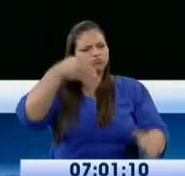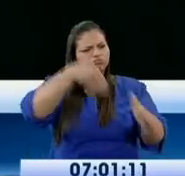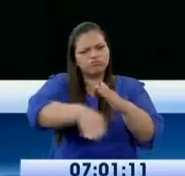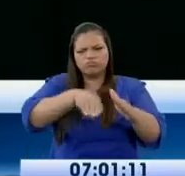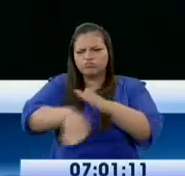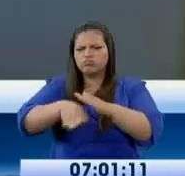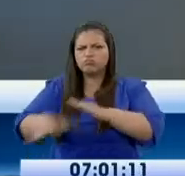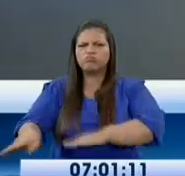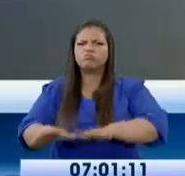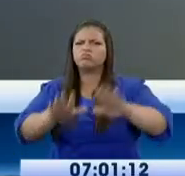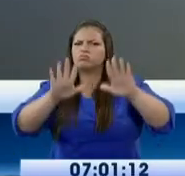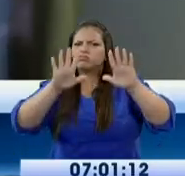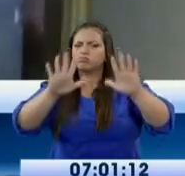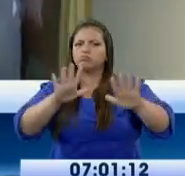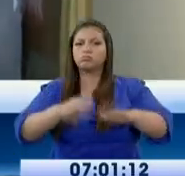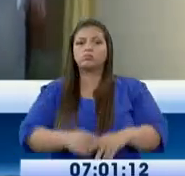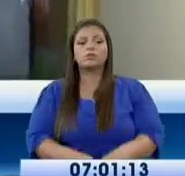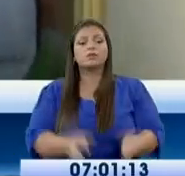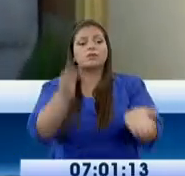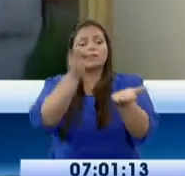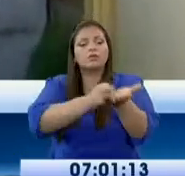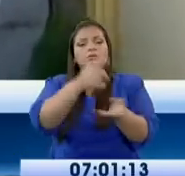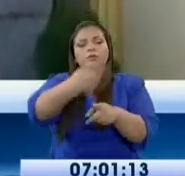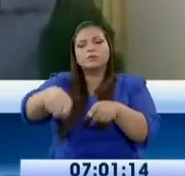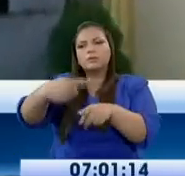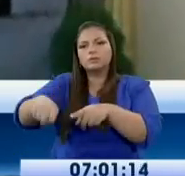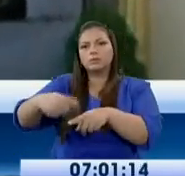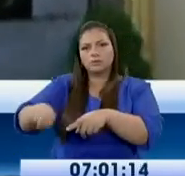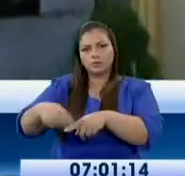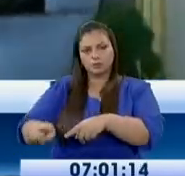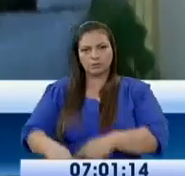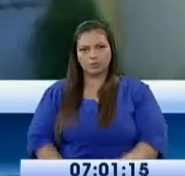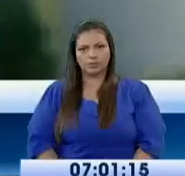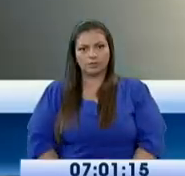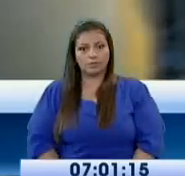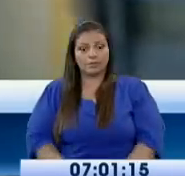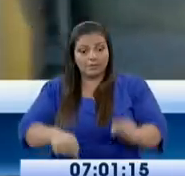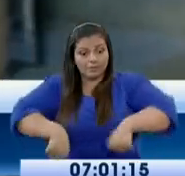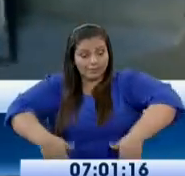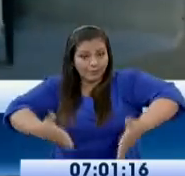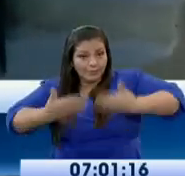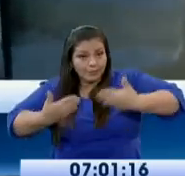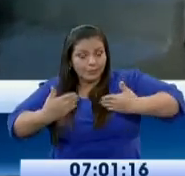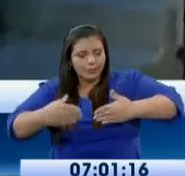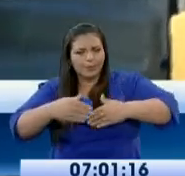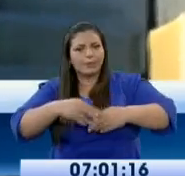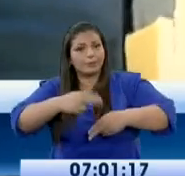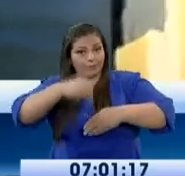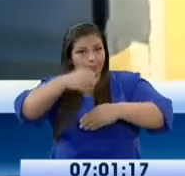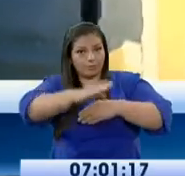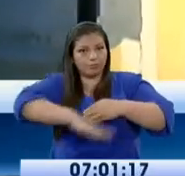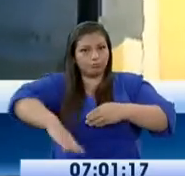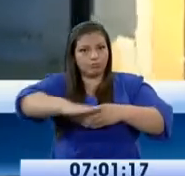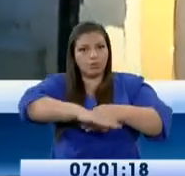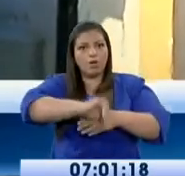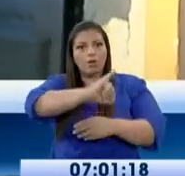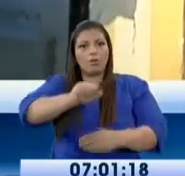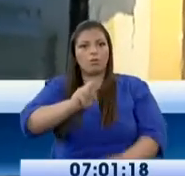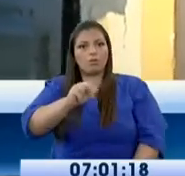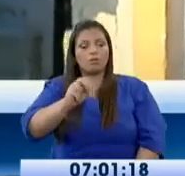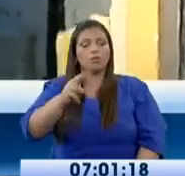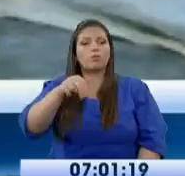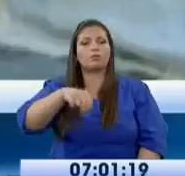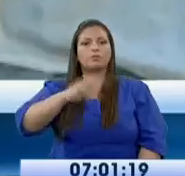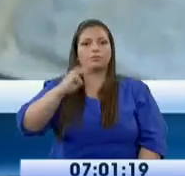cantones. En Guayaquil, los uniformados acudieron hasta la cooperativa Juan Montalvo, norte de la ciudad, donde allanaron